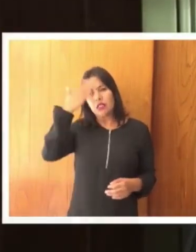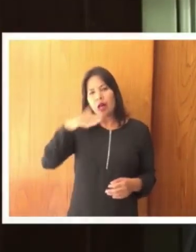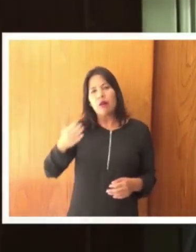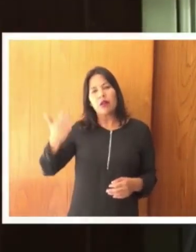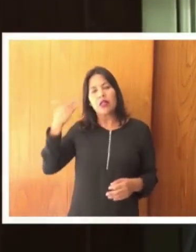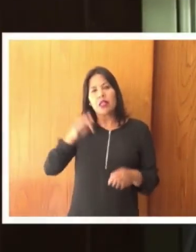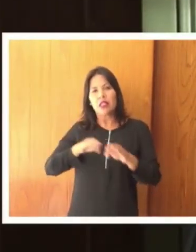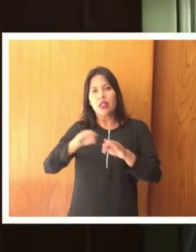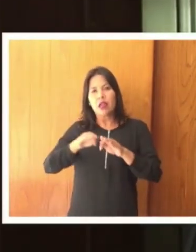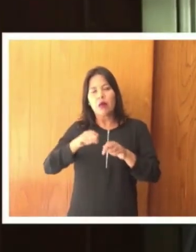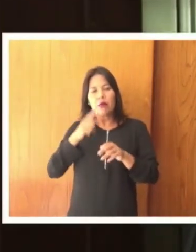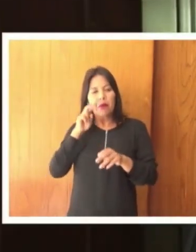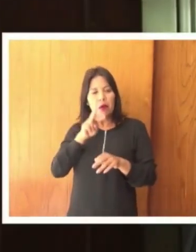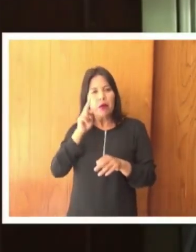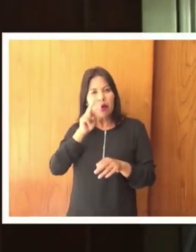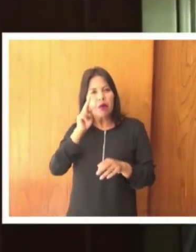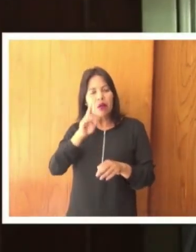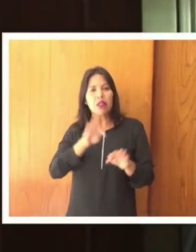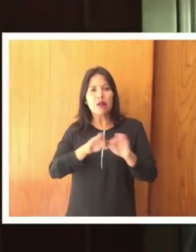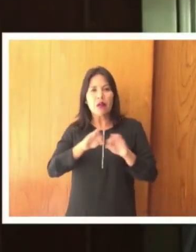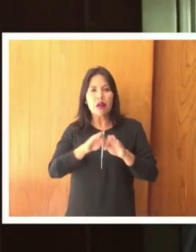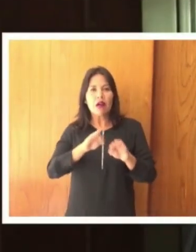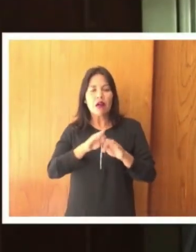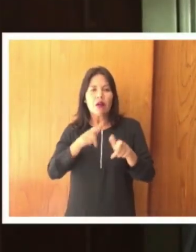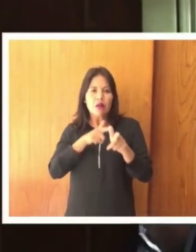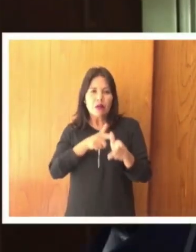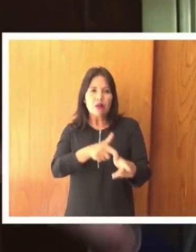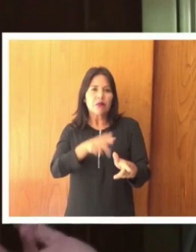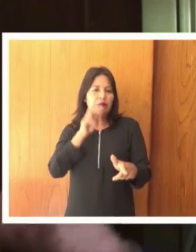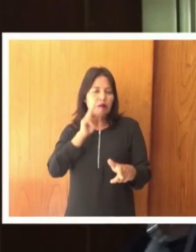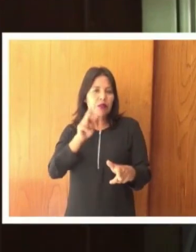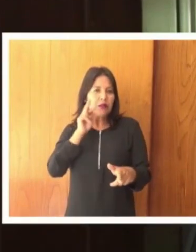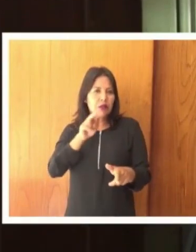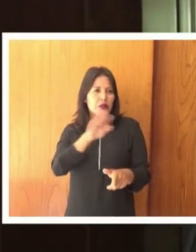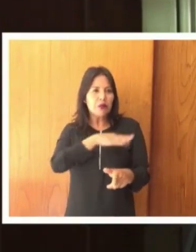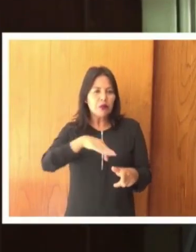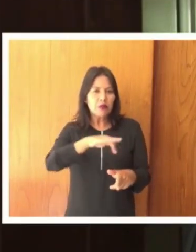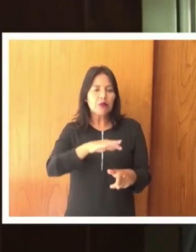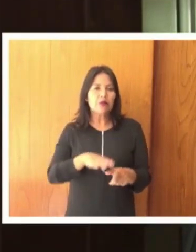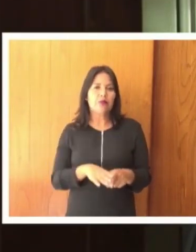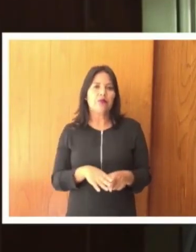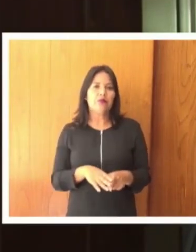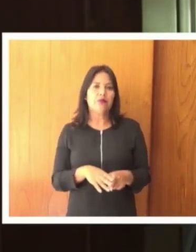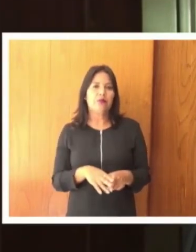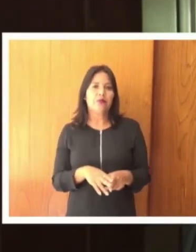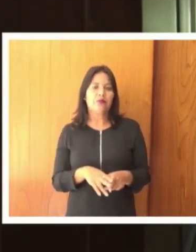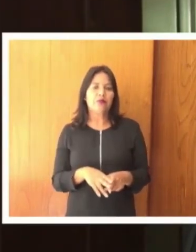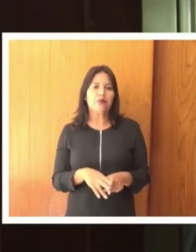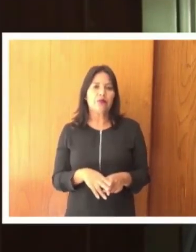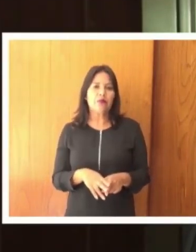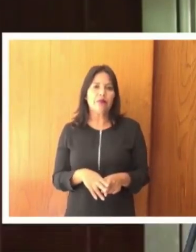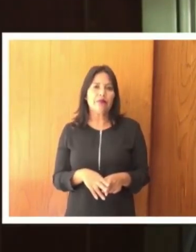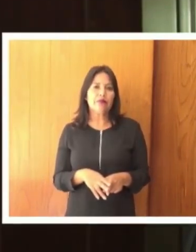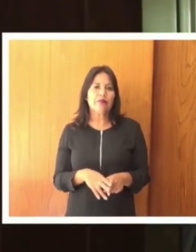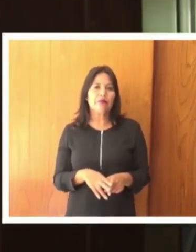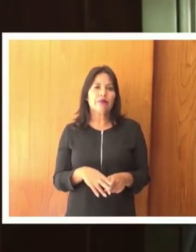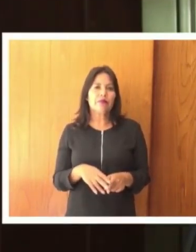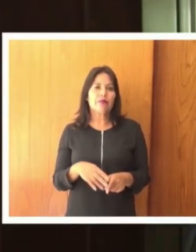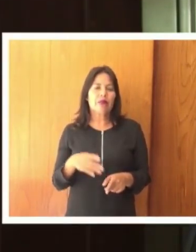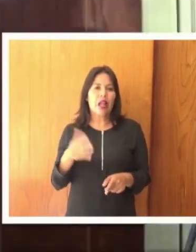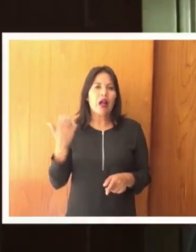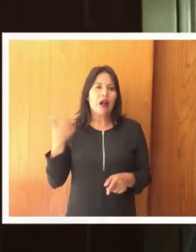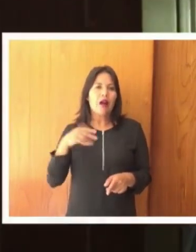estado siguiendo de cerca, tanto a las comisionadas nuevas que fueron nombradas